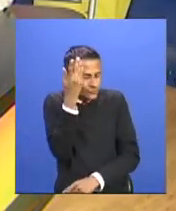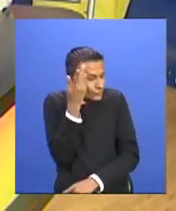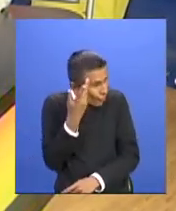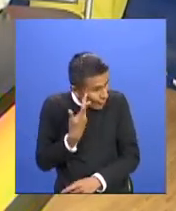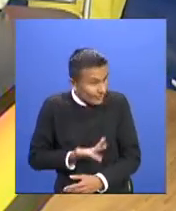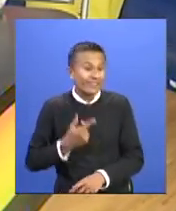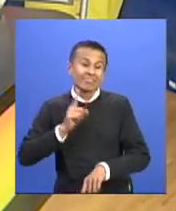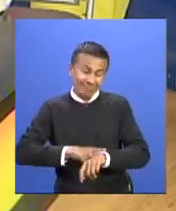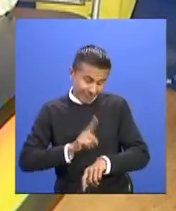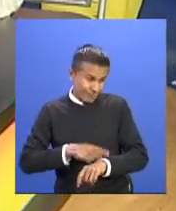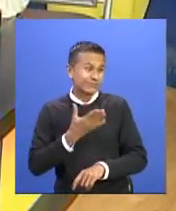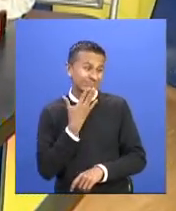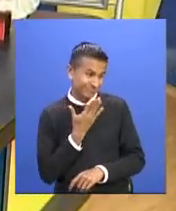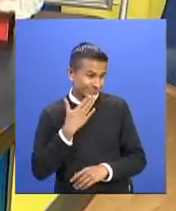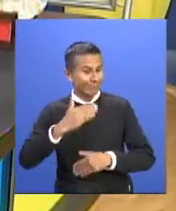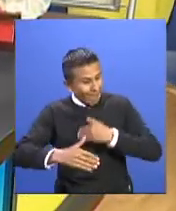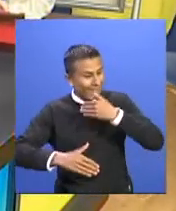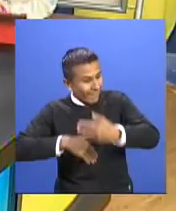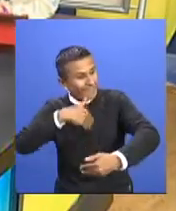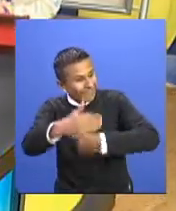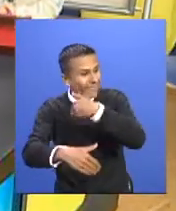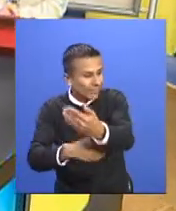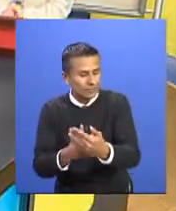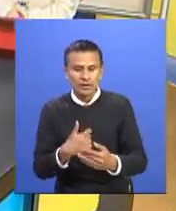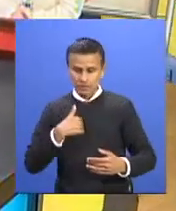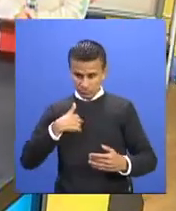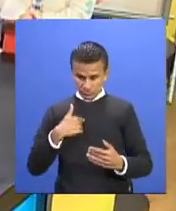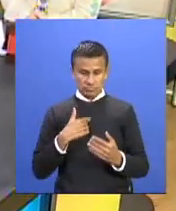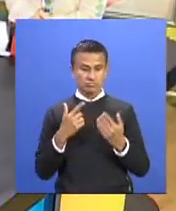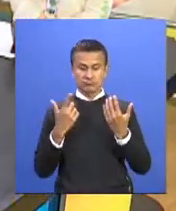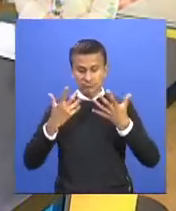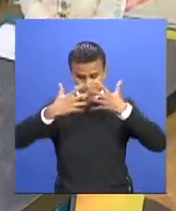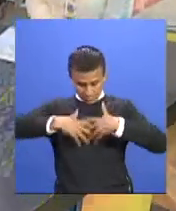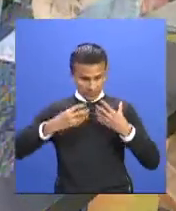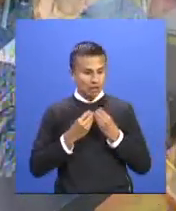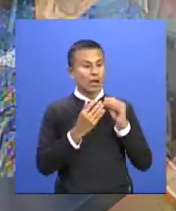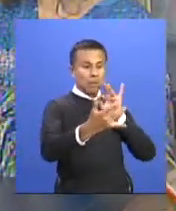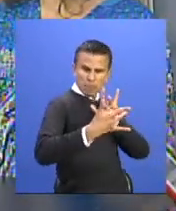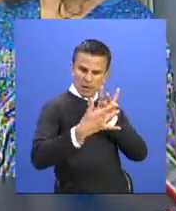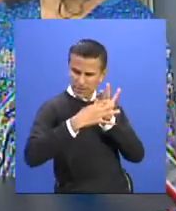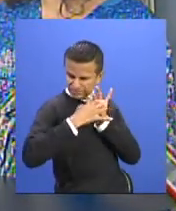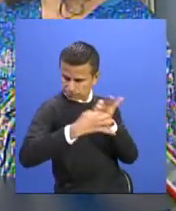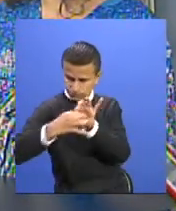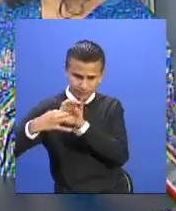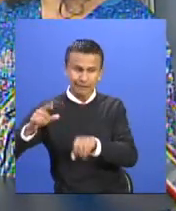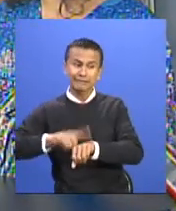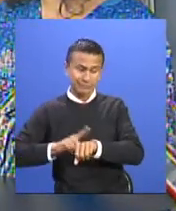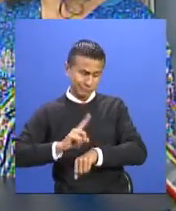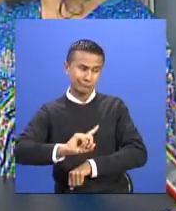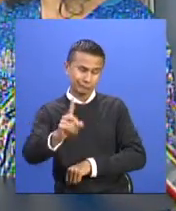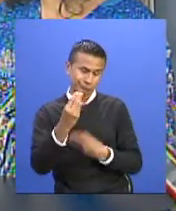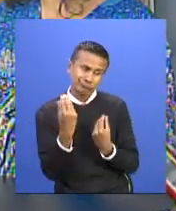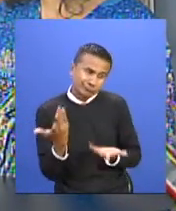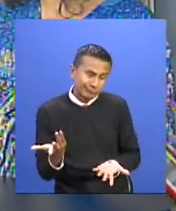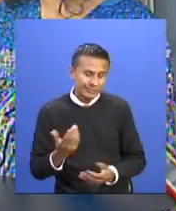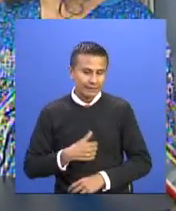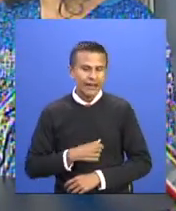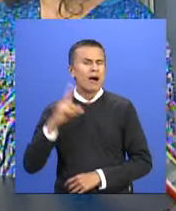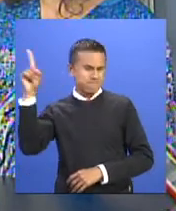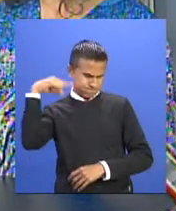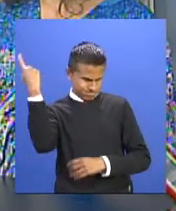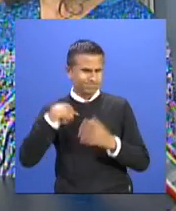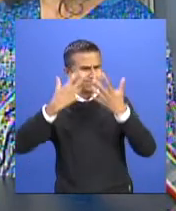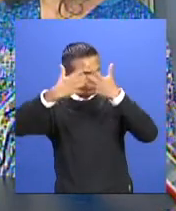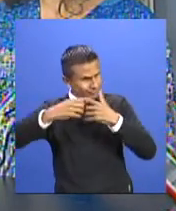día. Toma mucho tiempo. Y construir reputación con mis públicos demora bastante. Estudios han demostrado, por ejemplo, que una